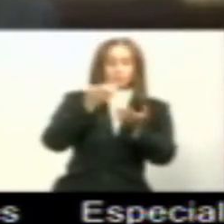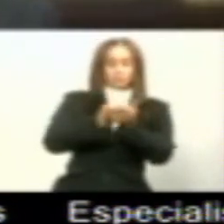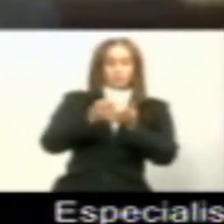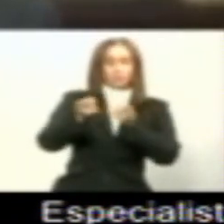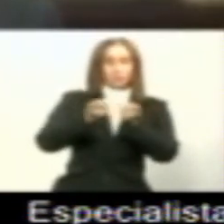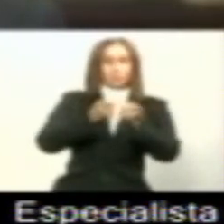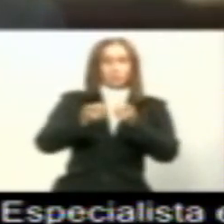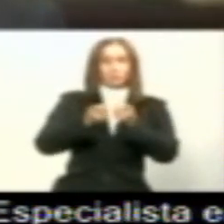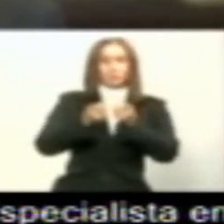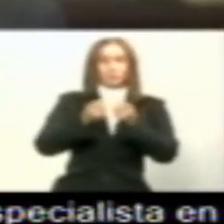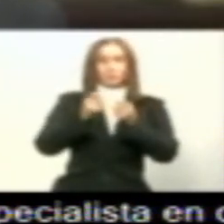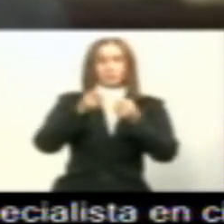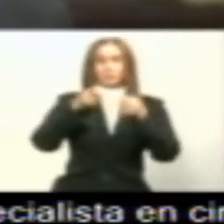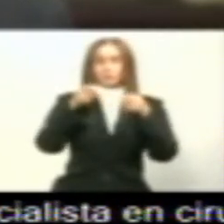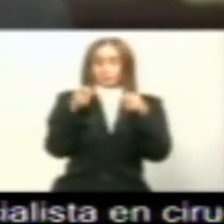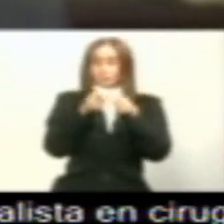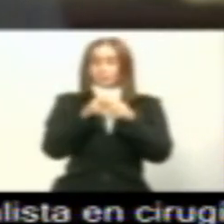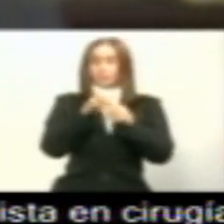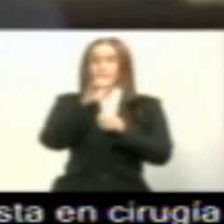DESUR y